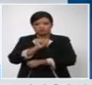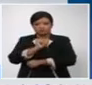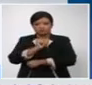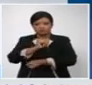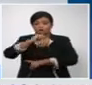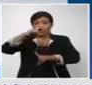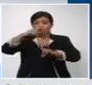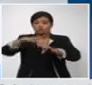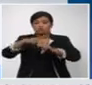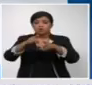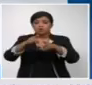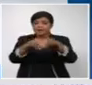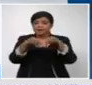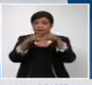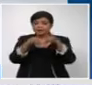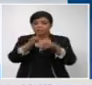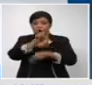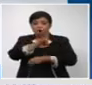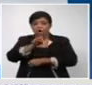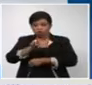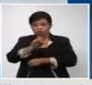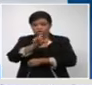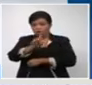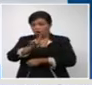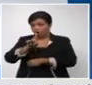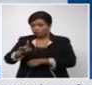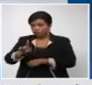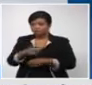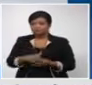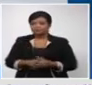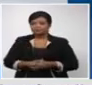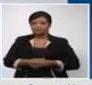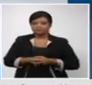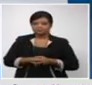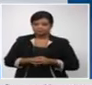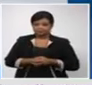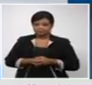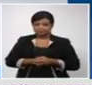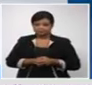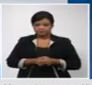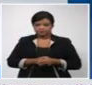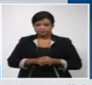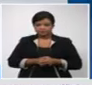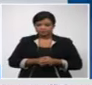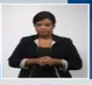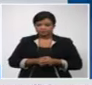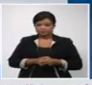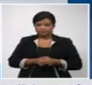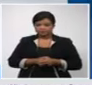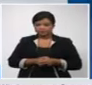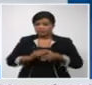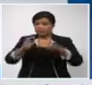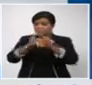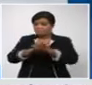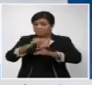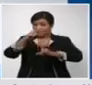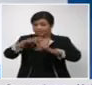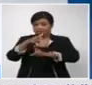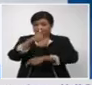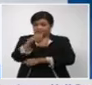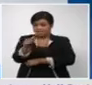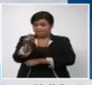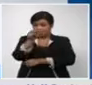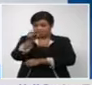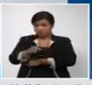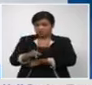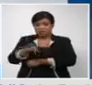y Granma con 11 pacientes confirmados en el día de ayer de cada una, Matanzas con 10, Pinar